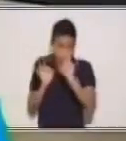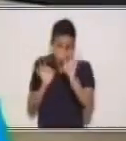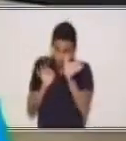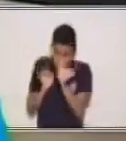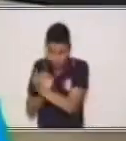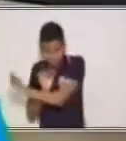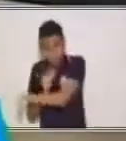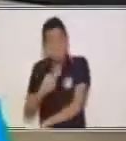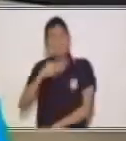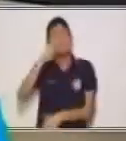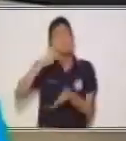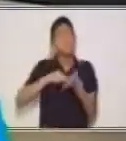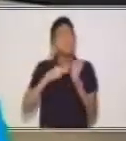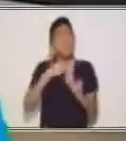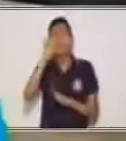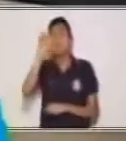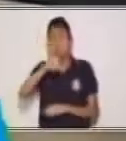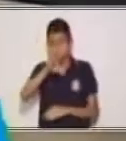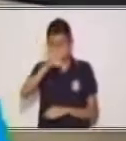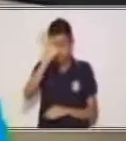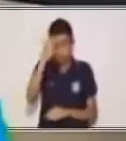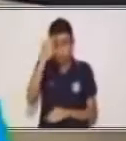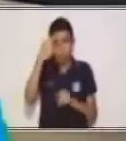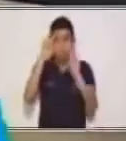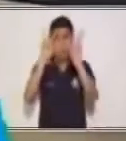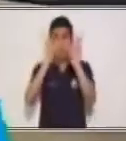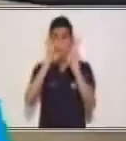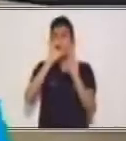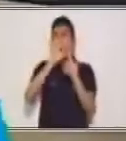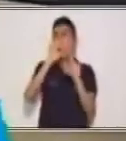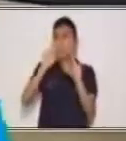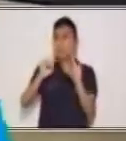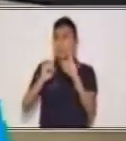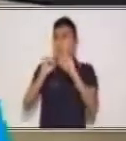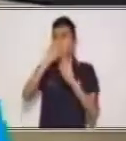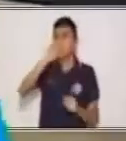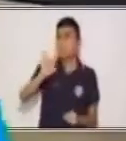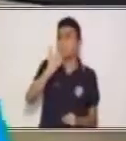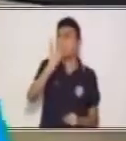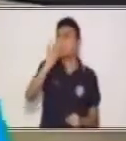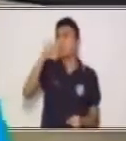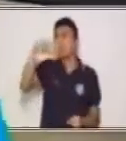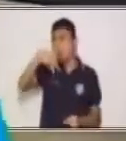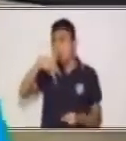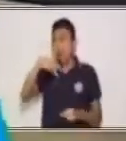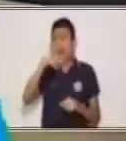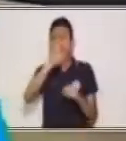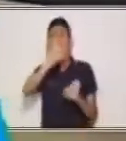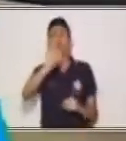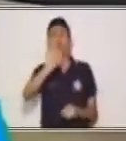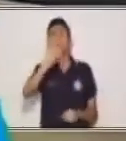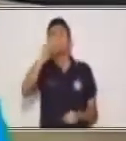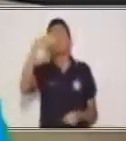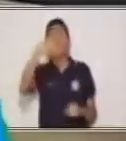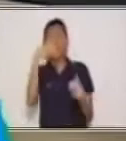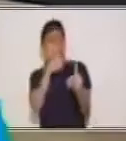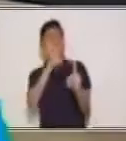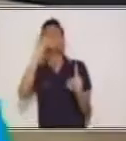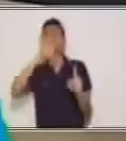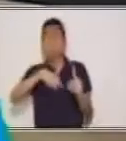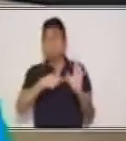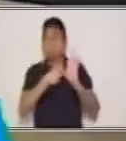de que sí lo encontramos en la oración. Aquí está, él es Juan, entonces Juan sí está presente en la oración, ¿sí?